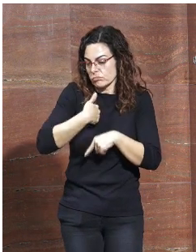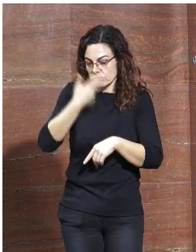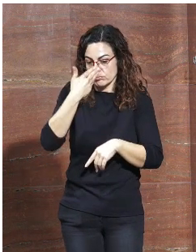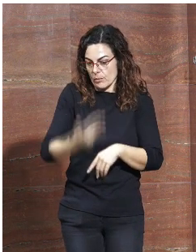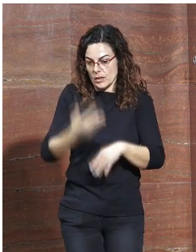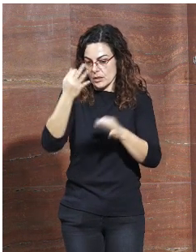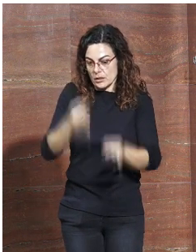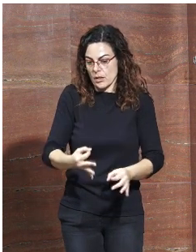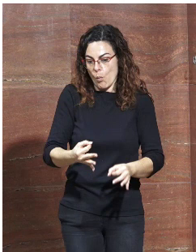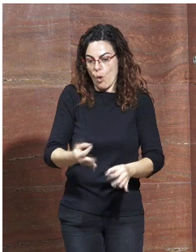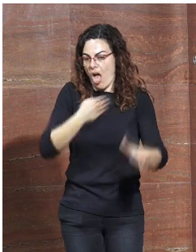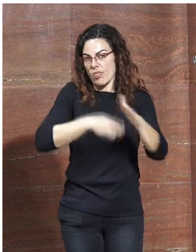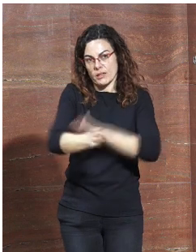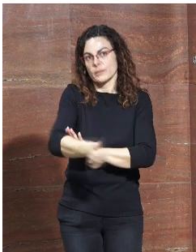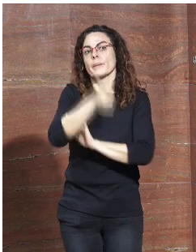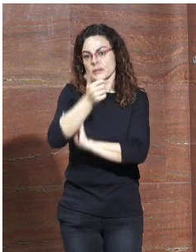sería mucho más accesible.